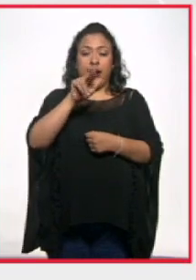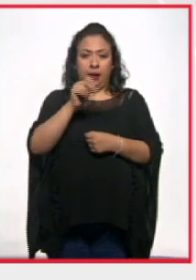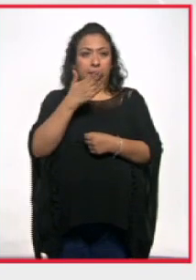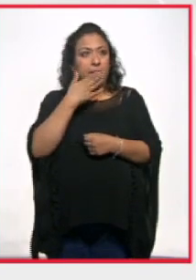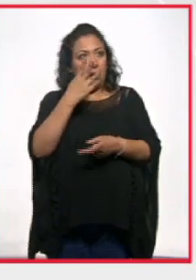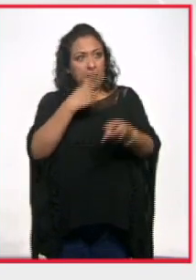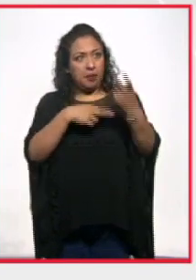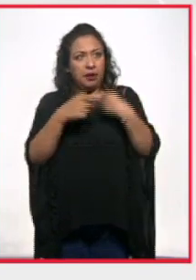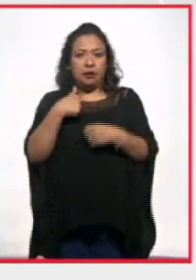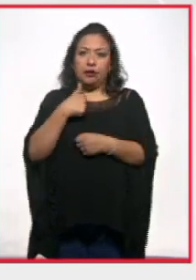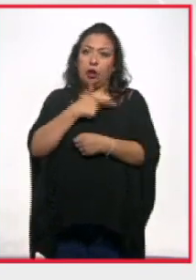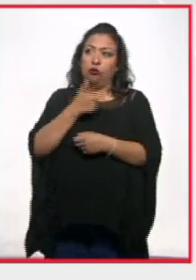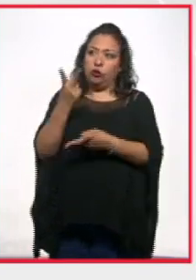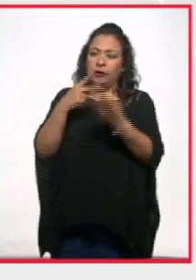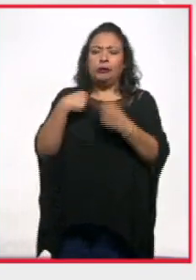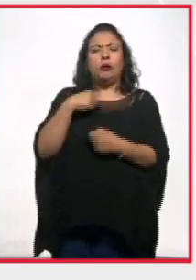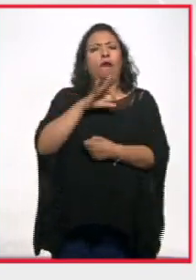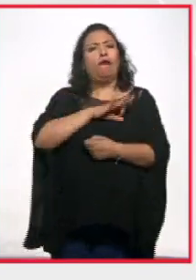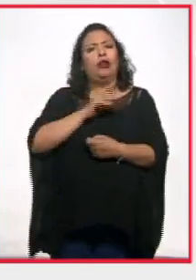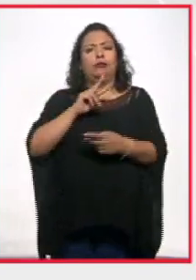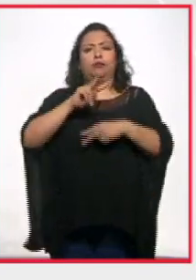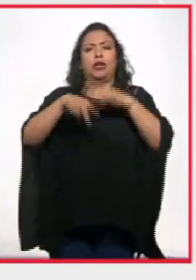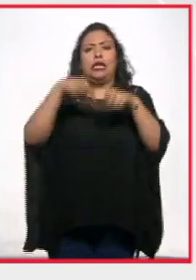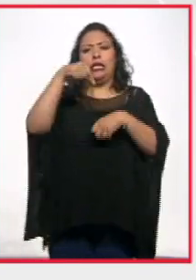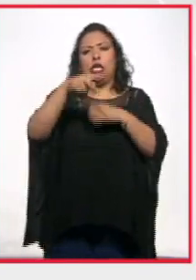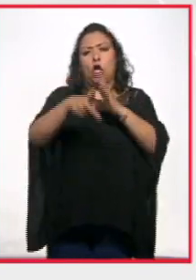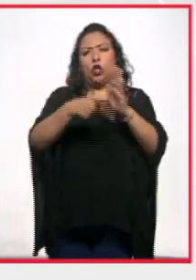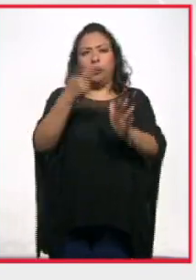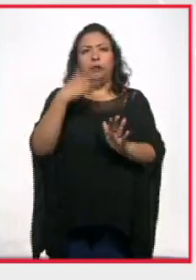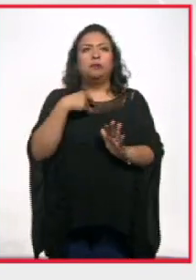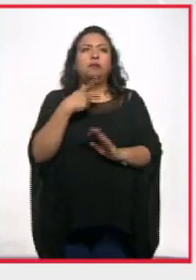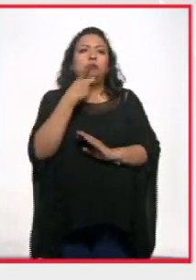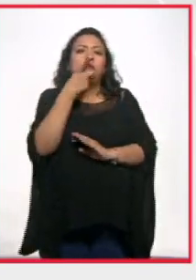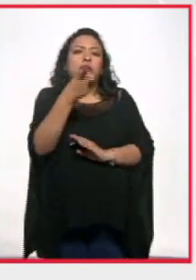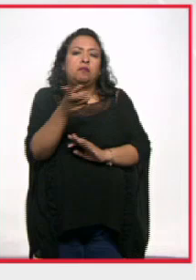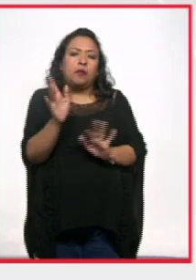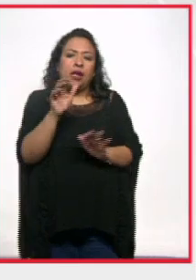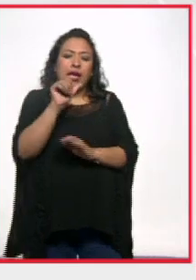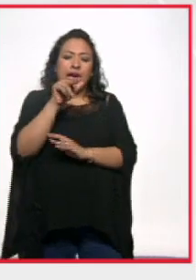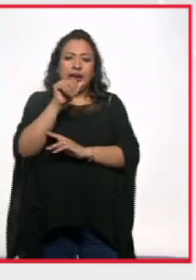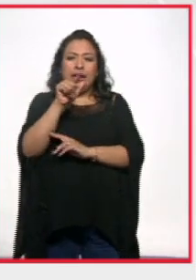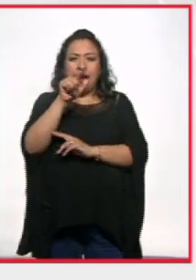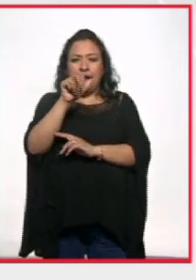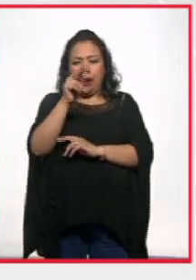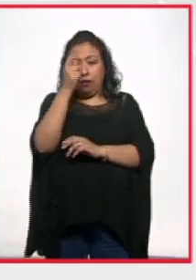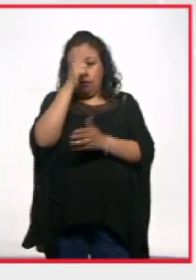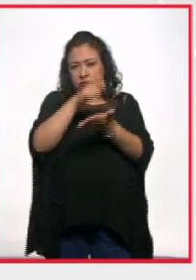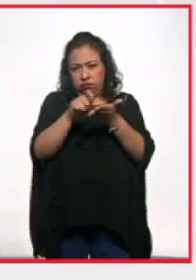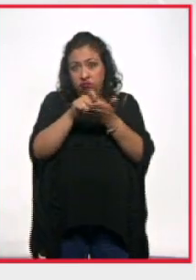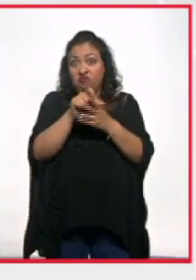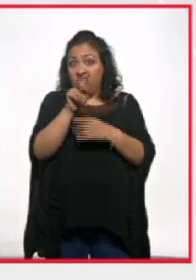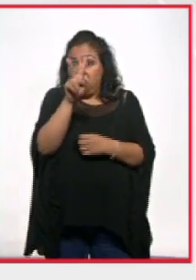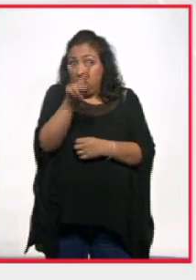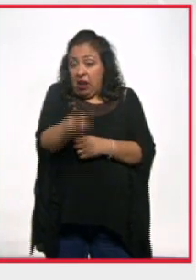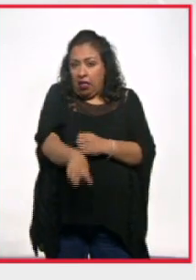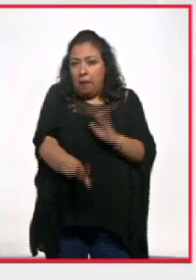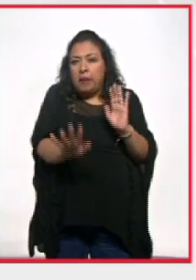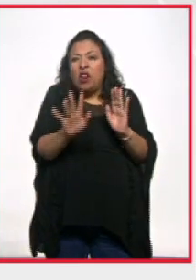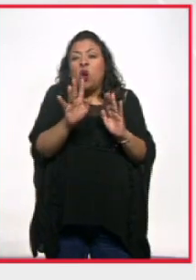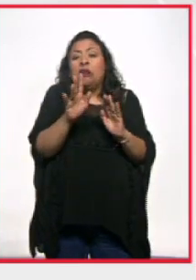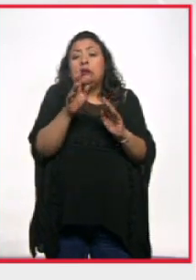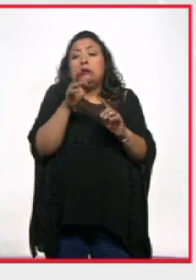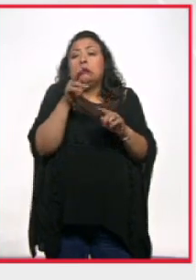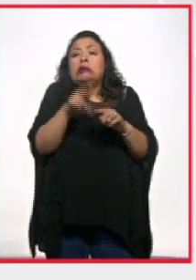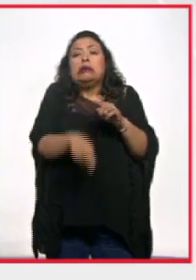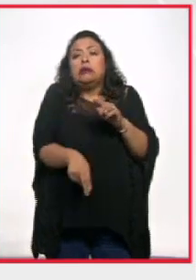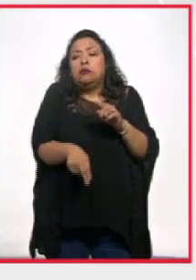gusto tenerte aquí. Yo feliz de estar aquí con ustedes una vez más. Si yo dijera Ana Lara, compositora, no estaría mintiendo, pero me estaría quedando muy